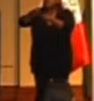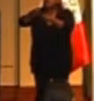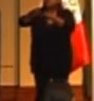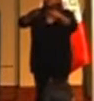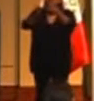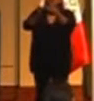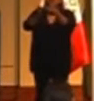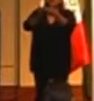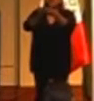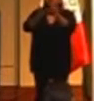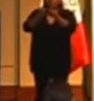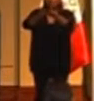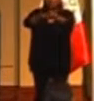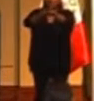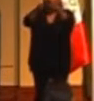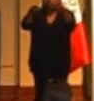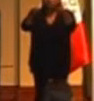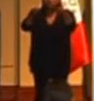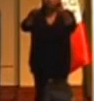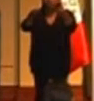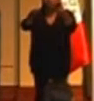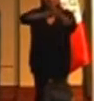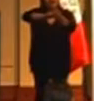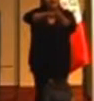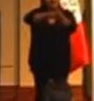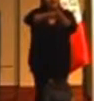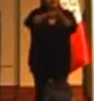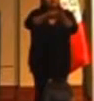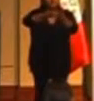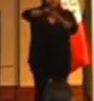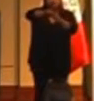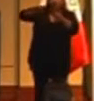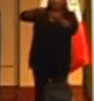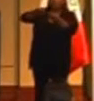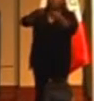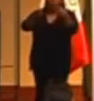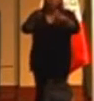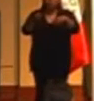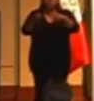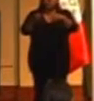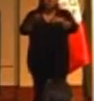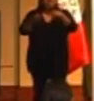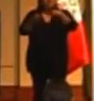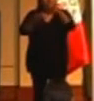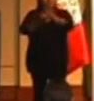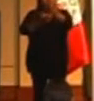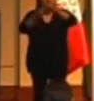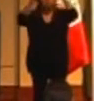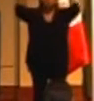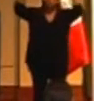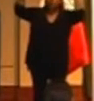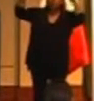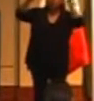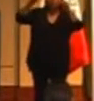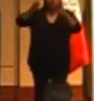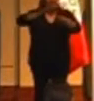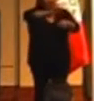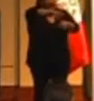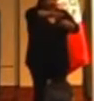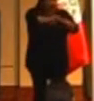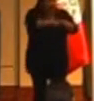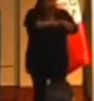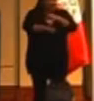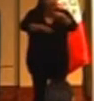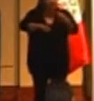de mi casa o se me rompió la llave al tratar de abrir la chapa, o tengo un problema eléctrico, o tengo un problema de cañerías.